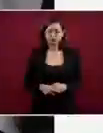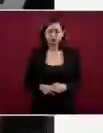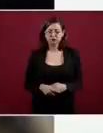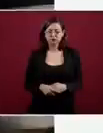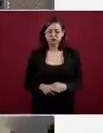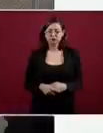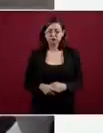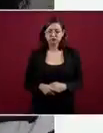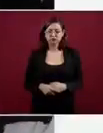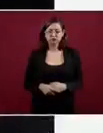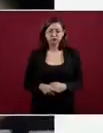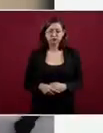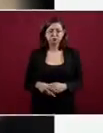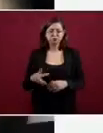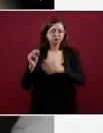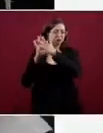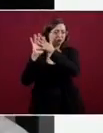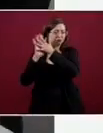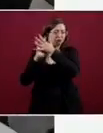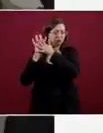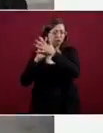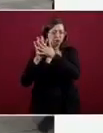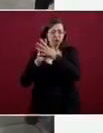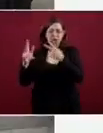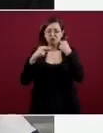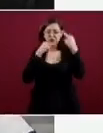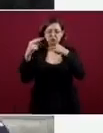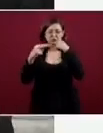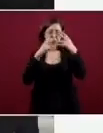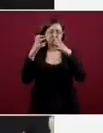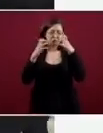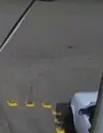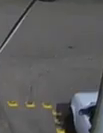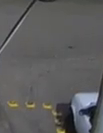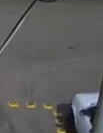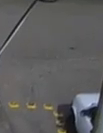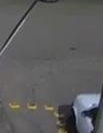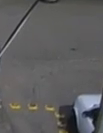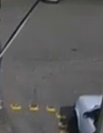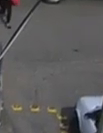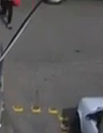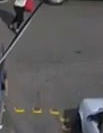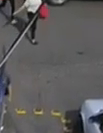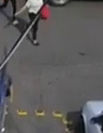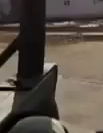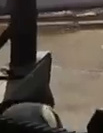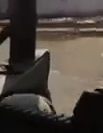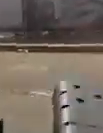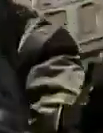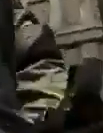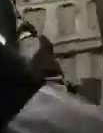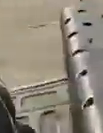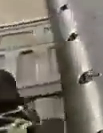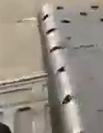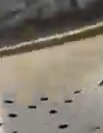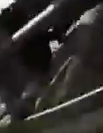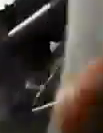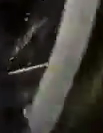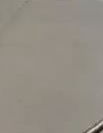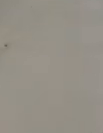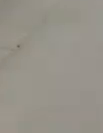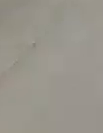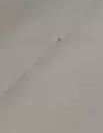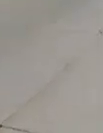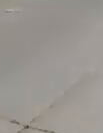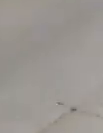Eran las 3 de la tarde con 15 minutos y esto pasaba en el interior de la casa de Guzmán. En tanto, en el exterior, civiles y militares fueron amagados